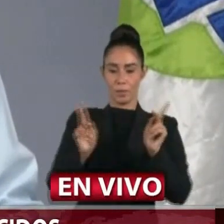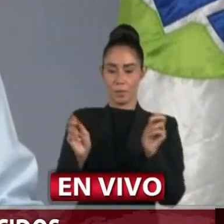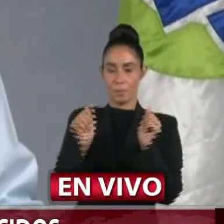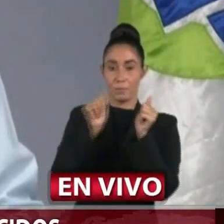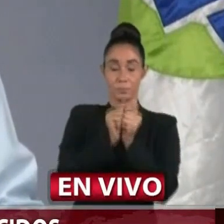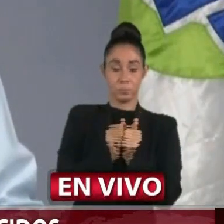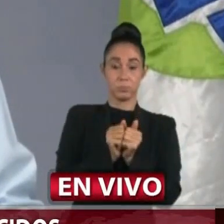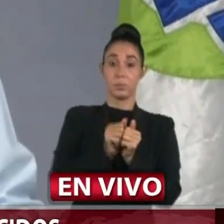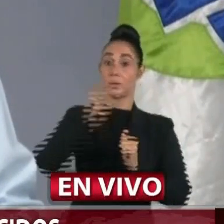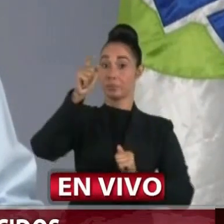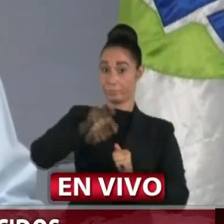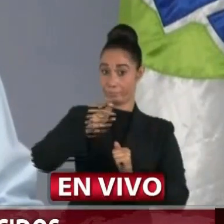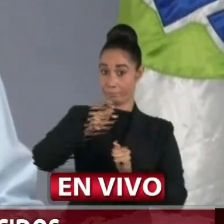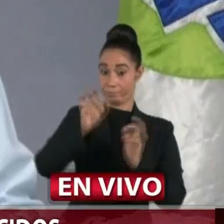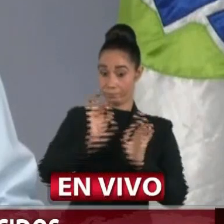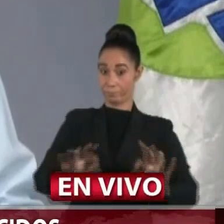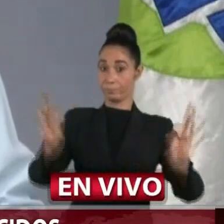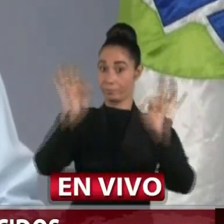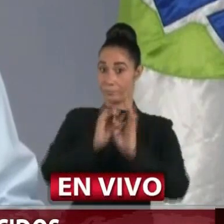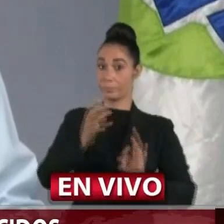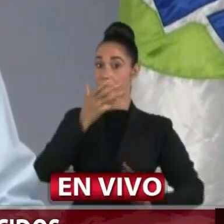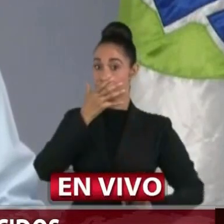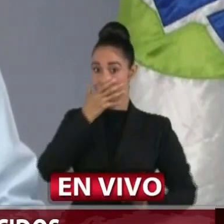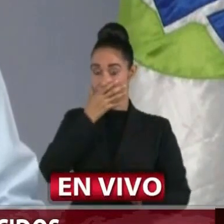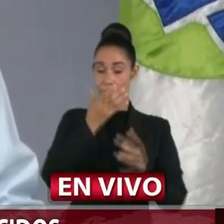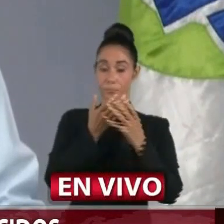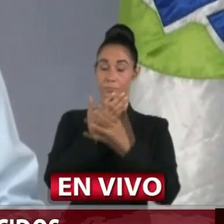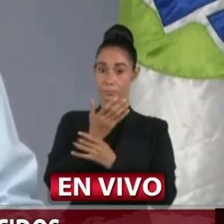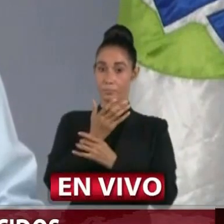sociales determinados.